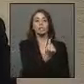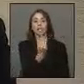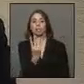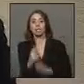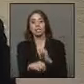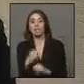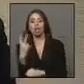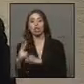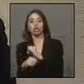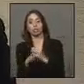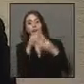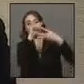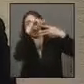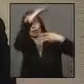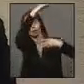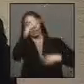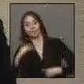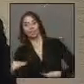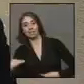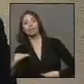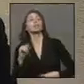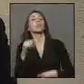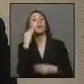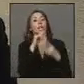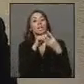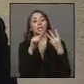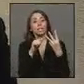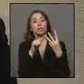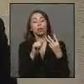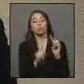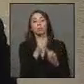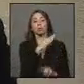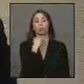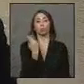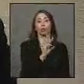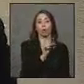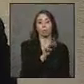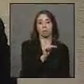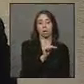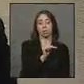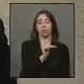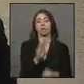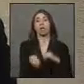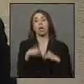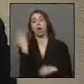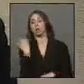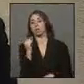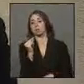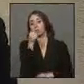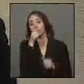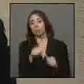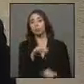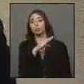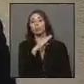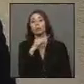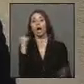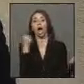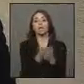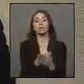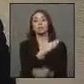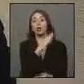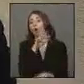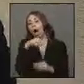3 y 2 años de edad respectivamente. Estos niños perdieron en primer lugar a su madre y hace un tiempo atrás perdieron en un accidente